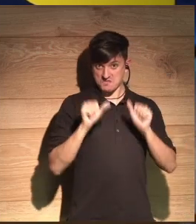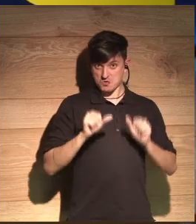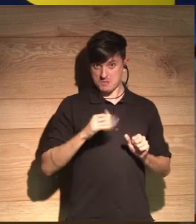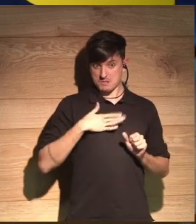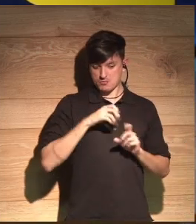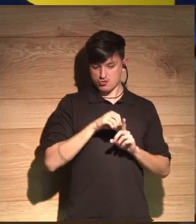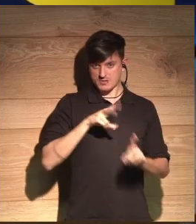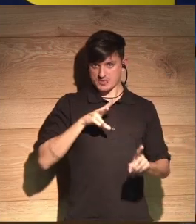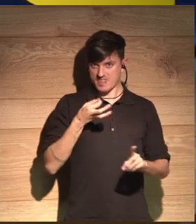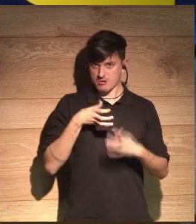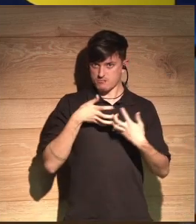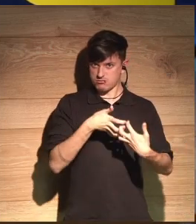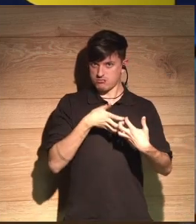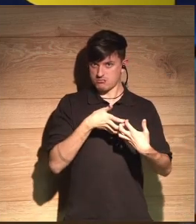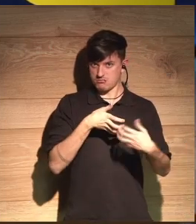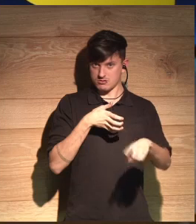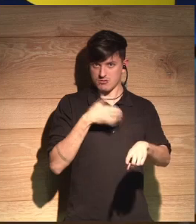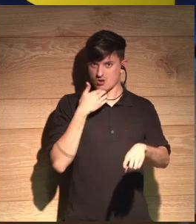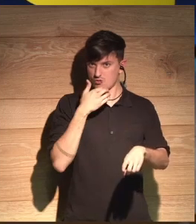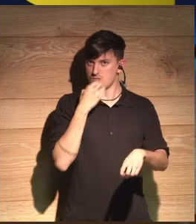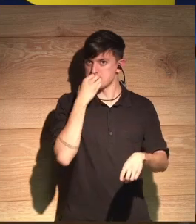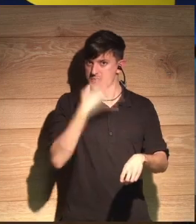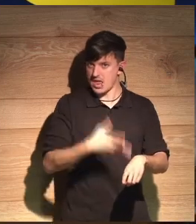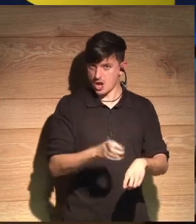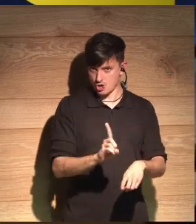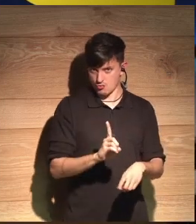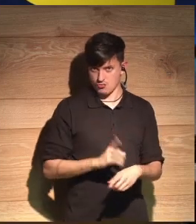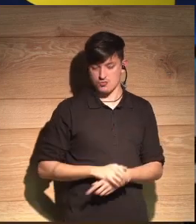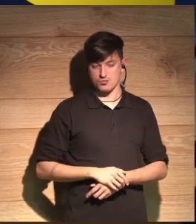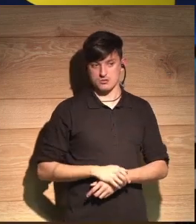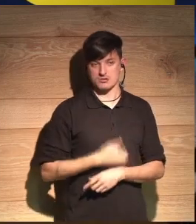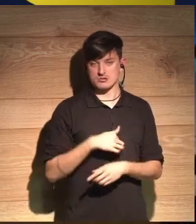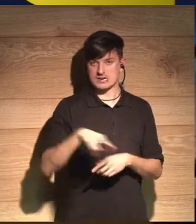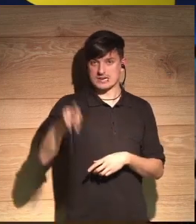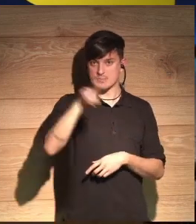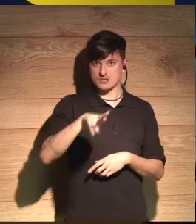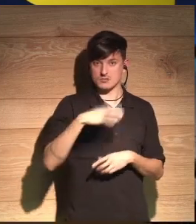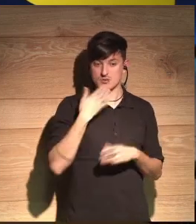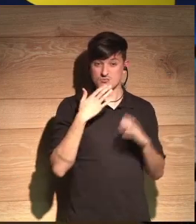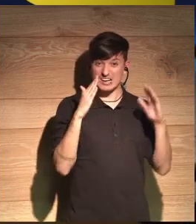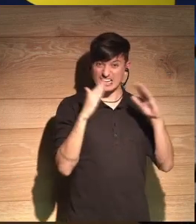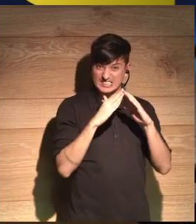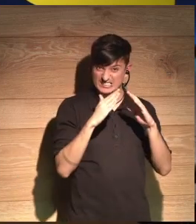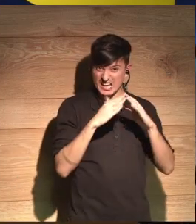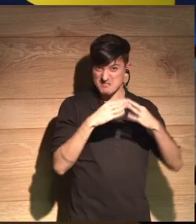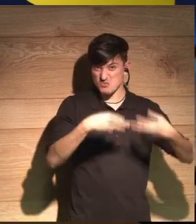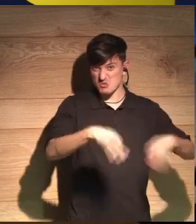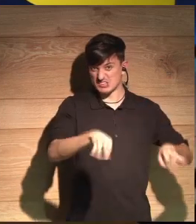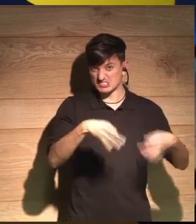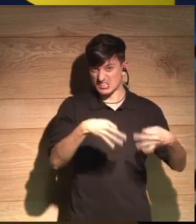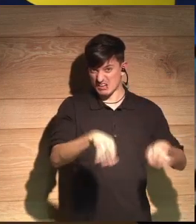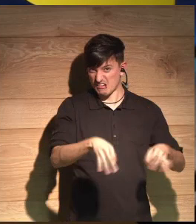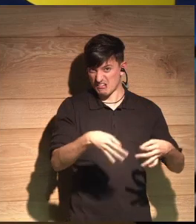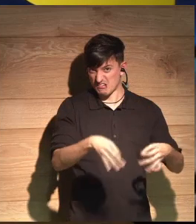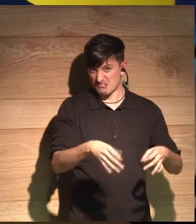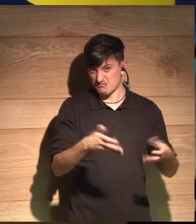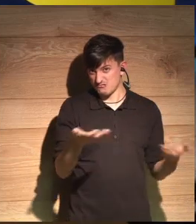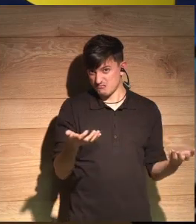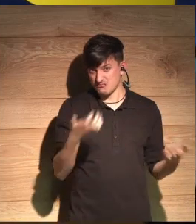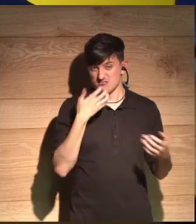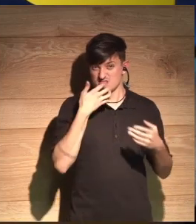que pelearla porque no es bueno entonces repito una casa modesta especialmente si es un